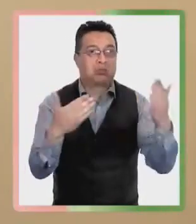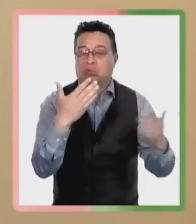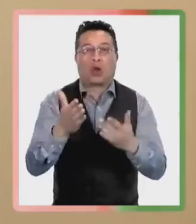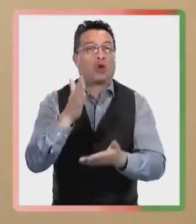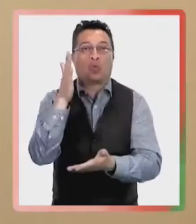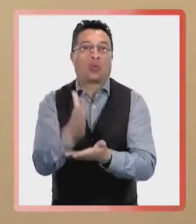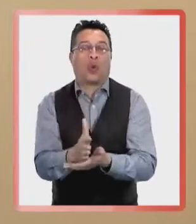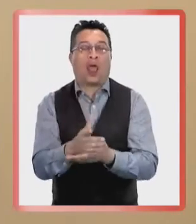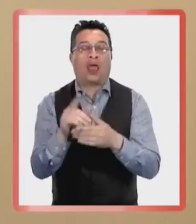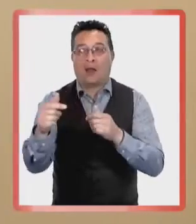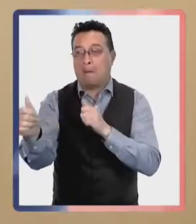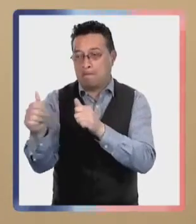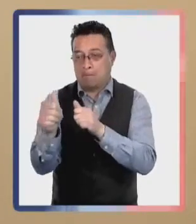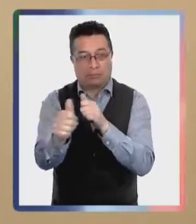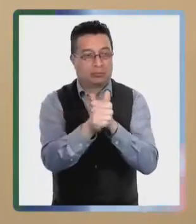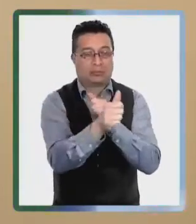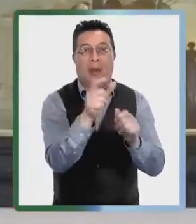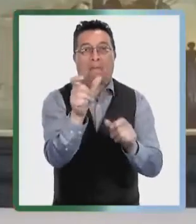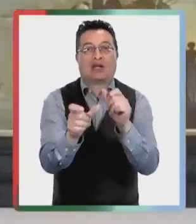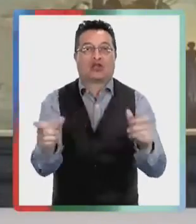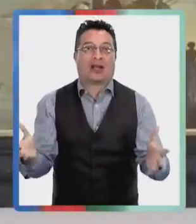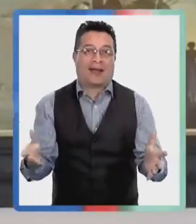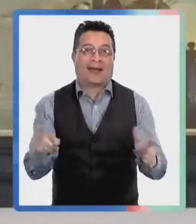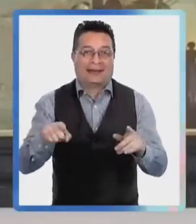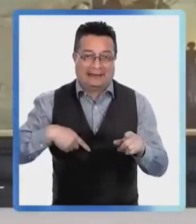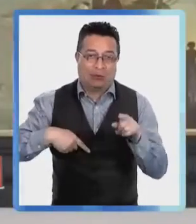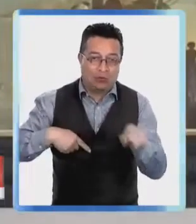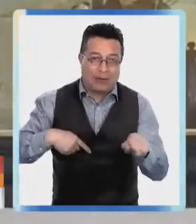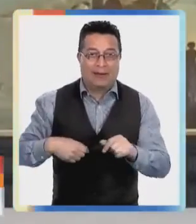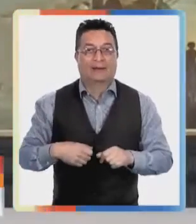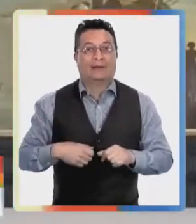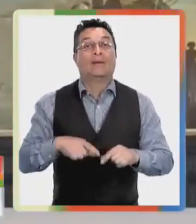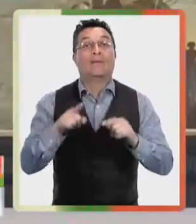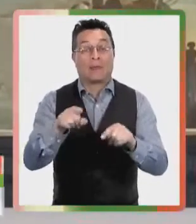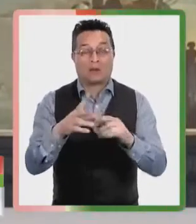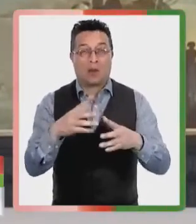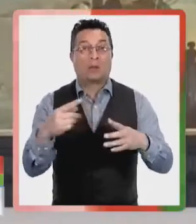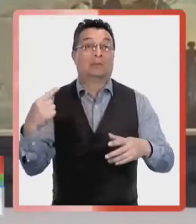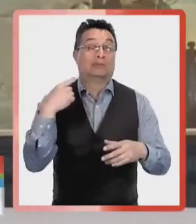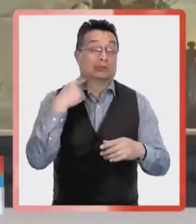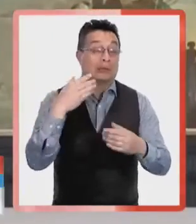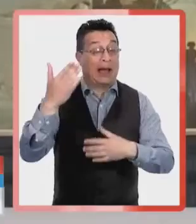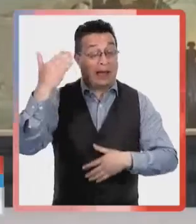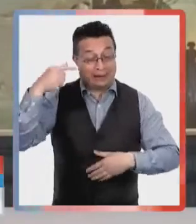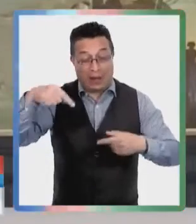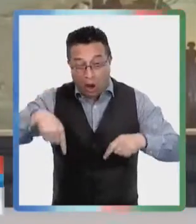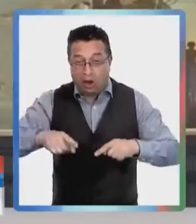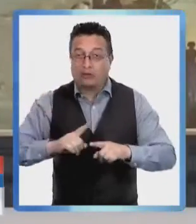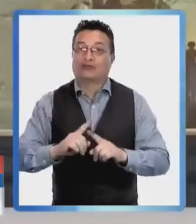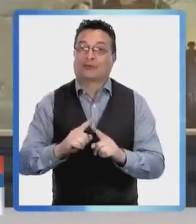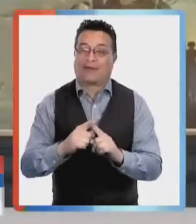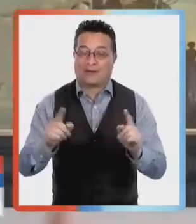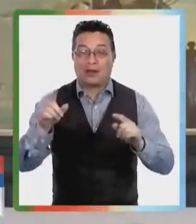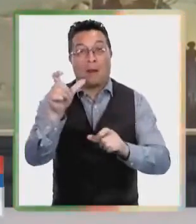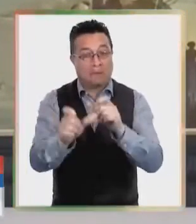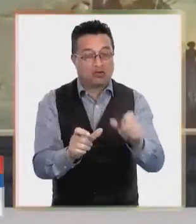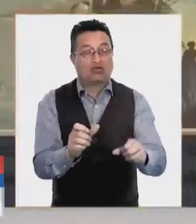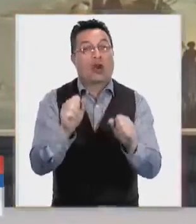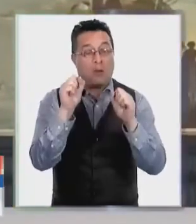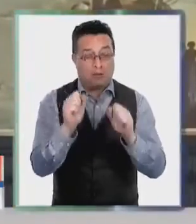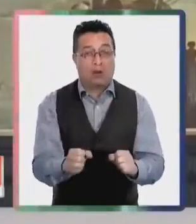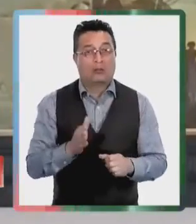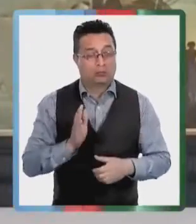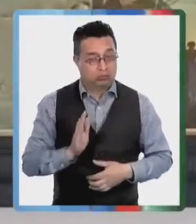contagiarnos, sino que era la cercanía de persona a persona. No va a ser un impacto sanitario como ha sido hoy día. ¿Qué significa? Que las personas van a